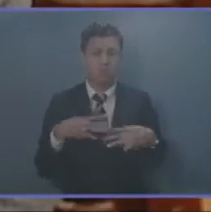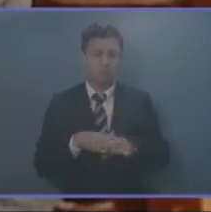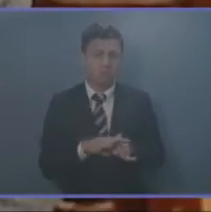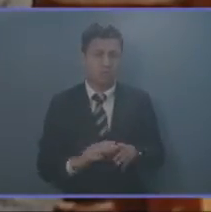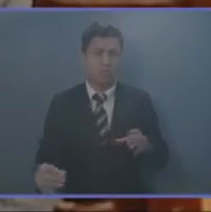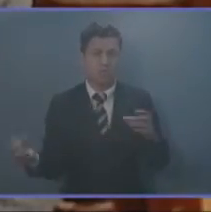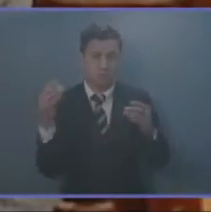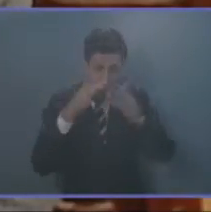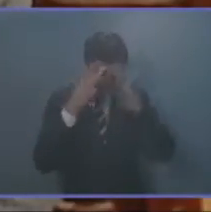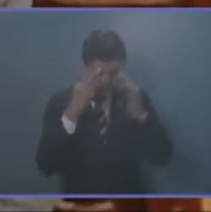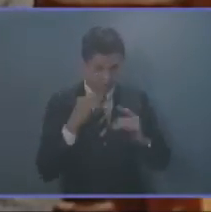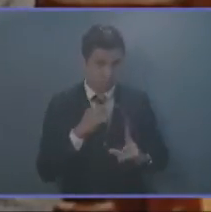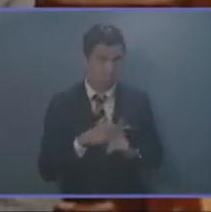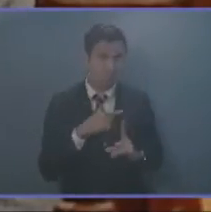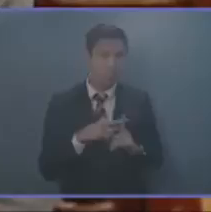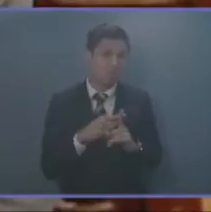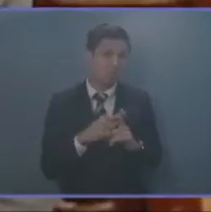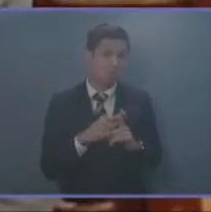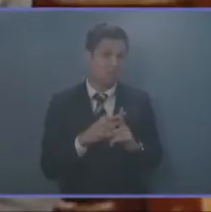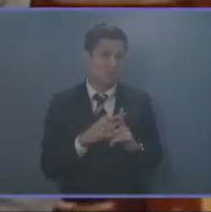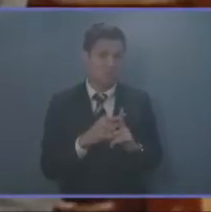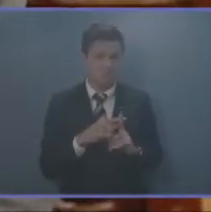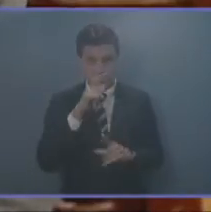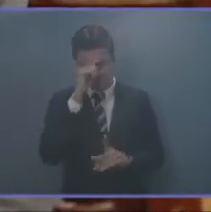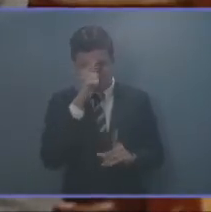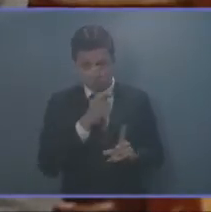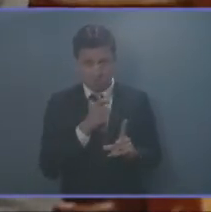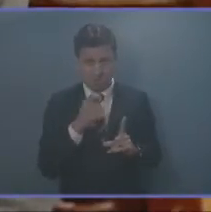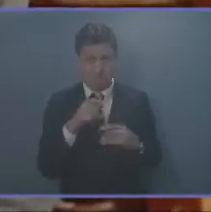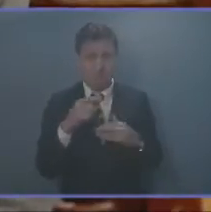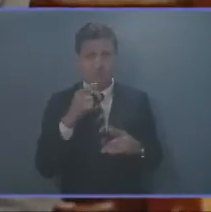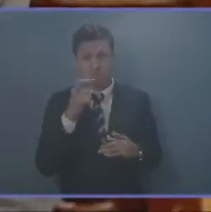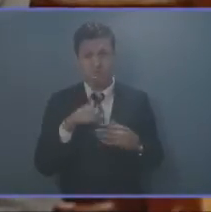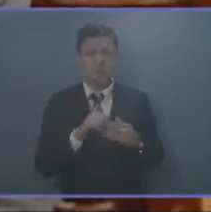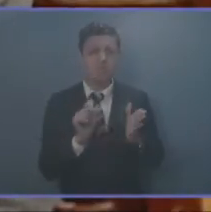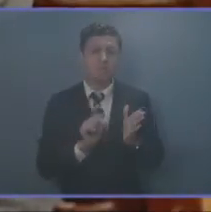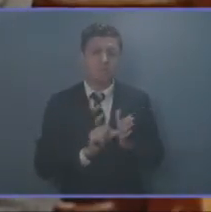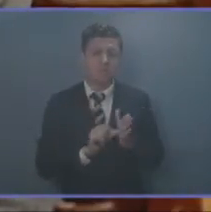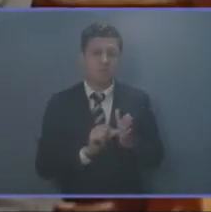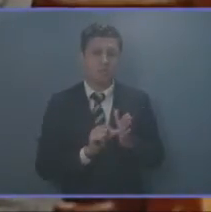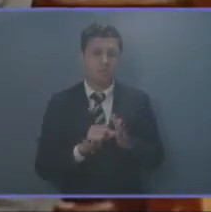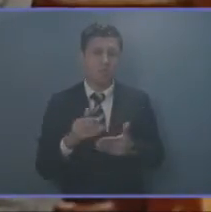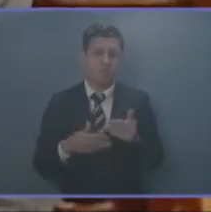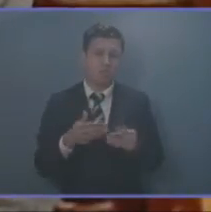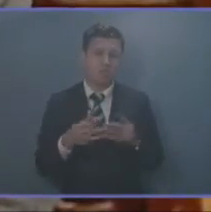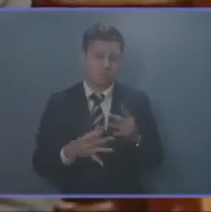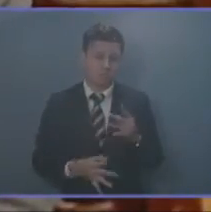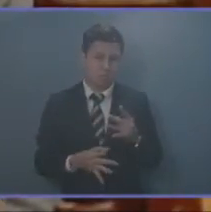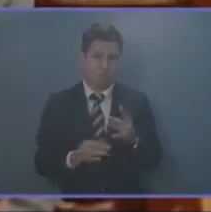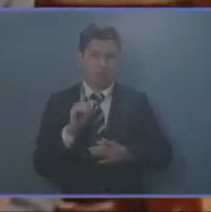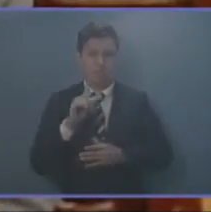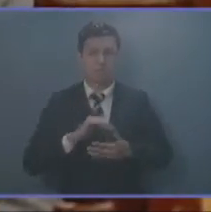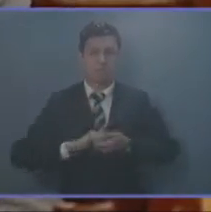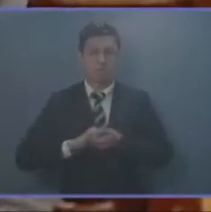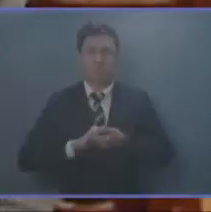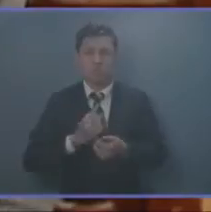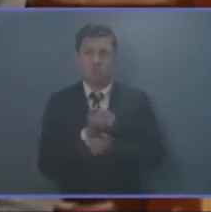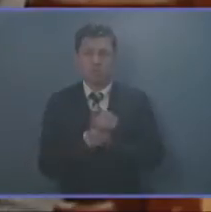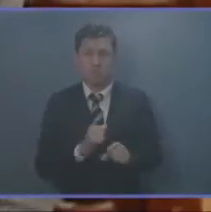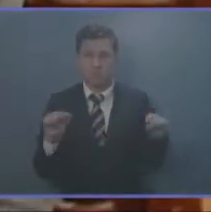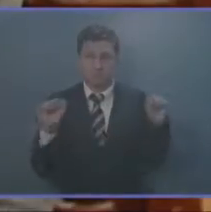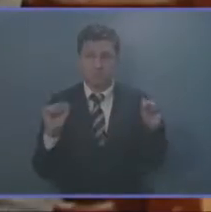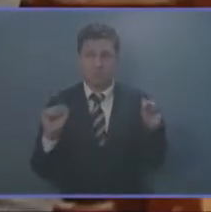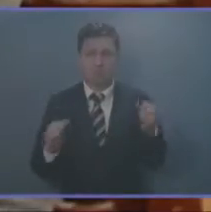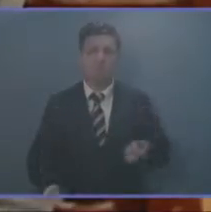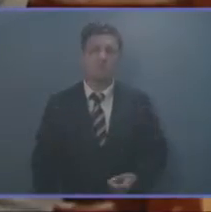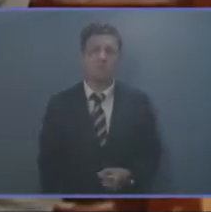emitir dictamen favorable, que lo hace al conocimiento del honorable Pleno Legislativo para los efectos legales consiguientes. Dios, Unión,